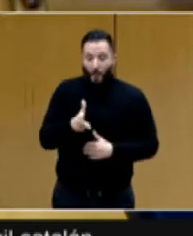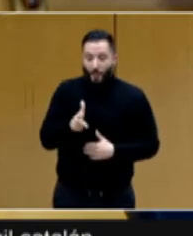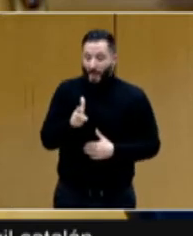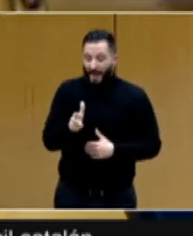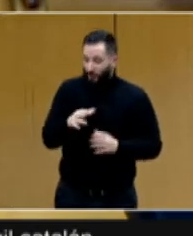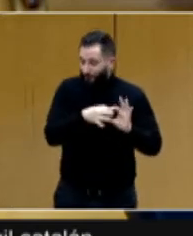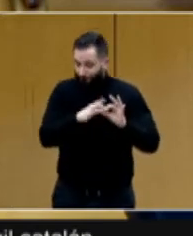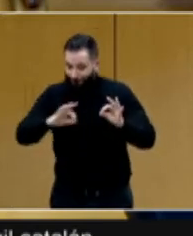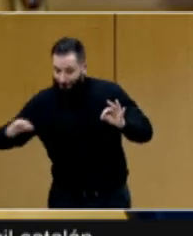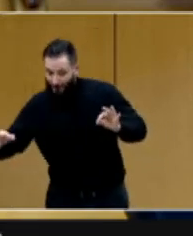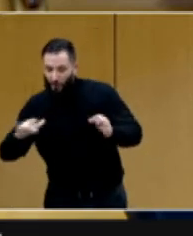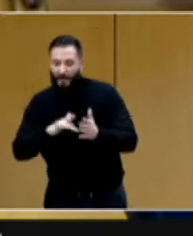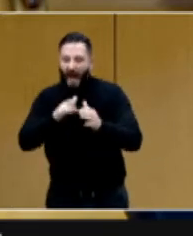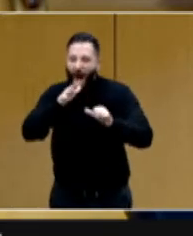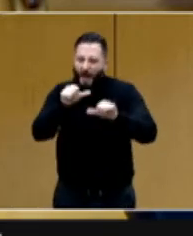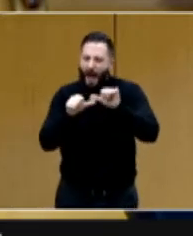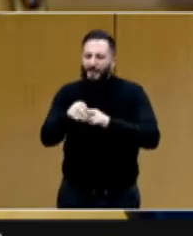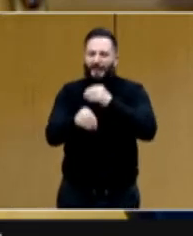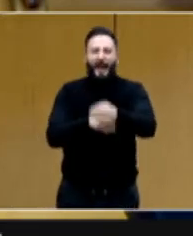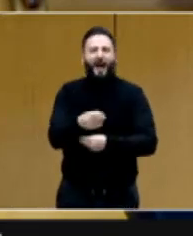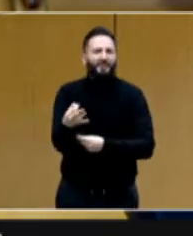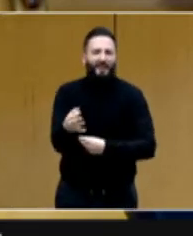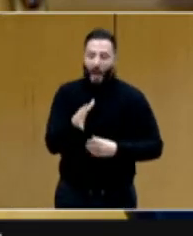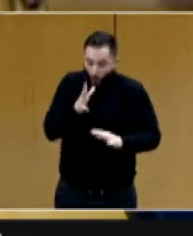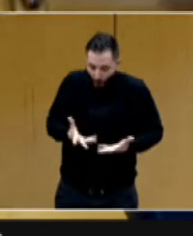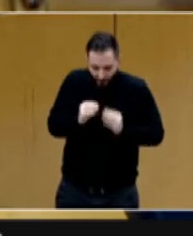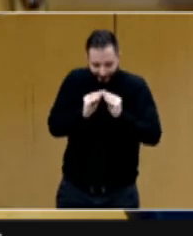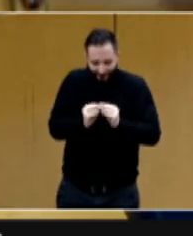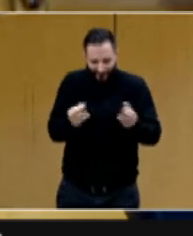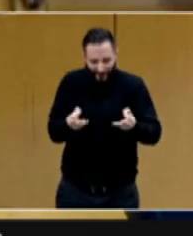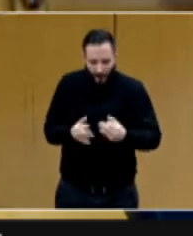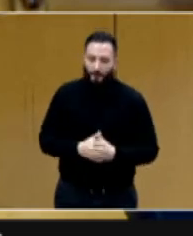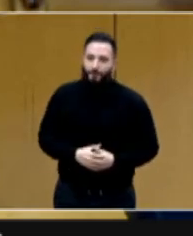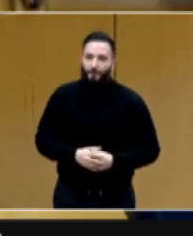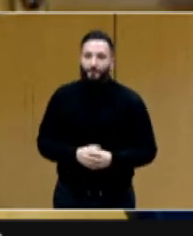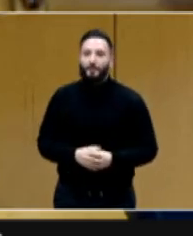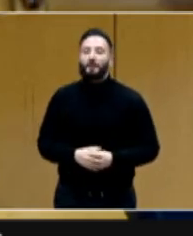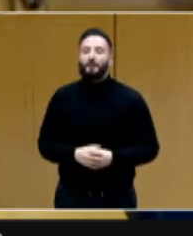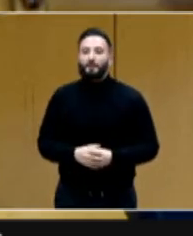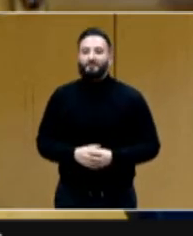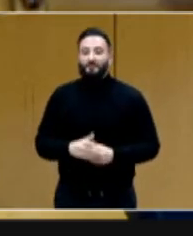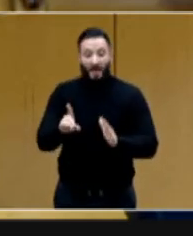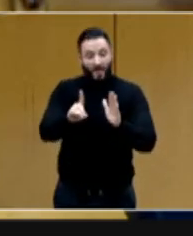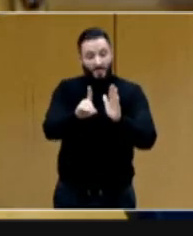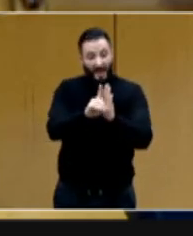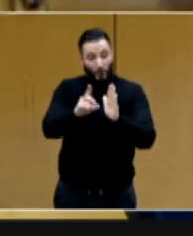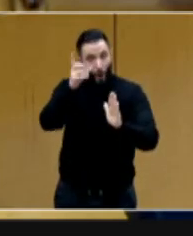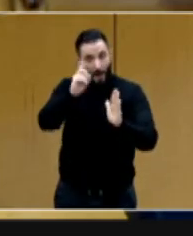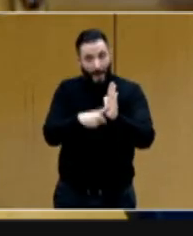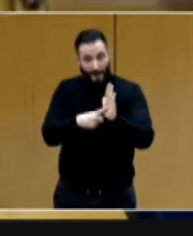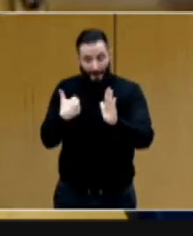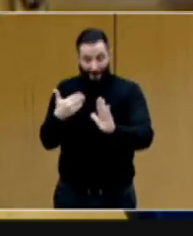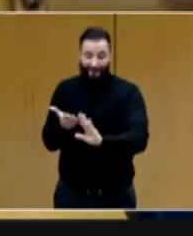se va a hacer o qué es lo que se está haciendo pues ya con anterioridad al decreto ley la comisión de codificación venía trabajando